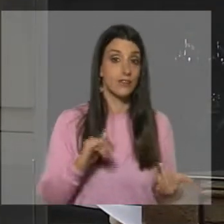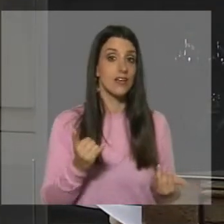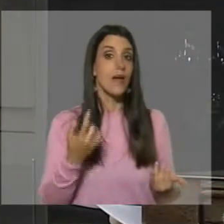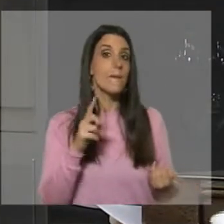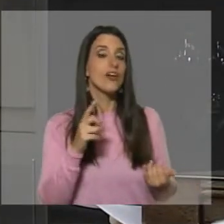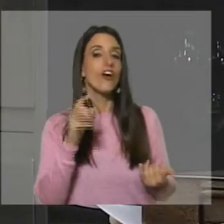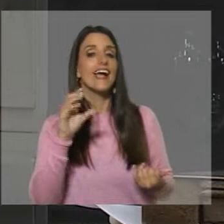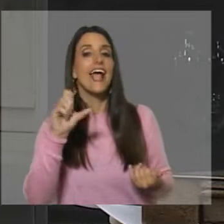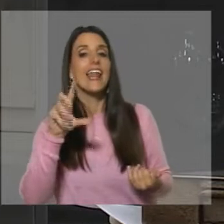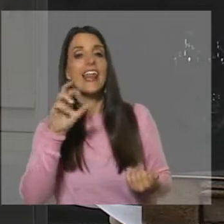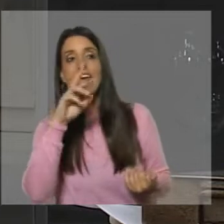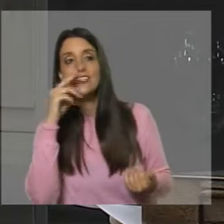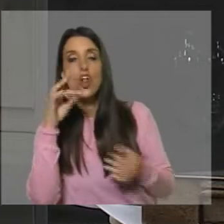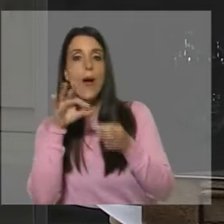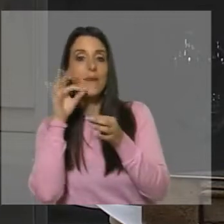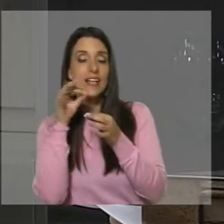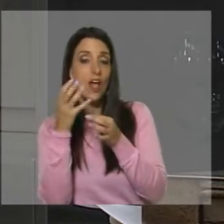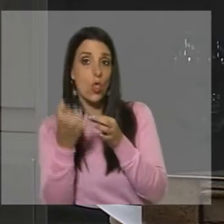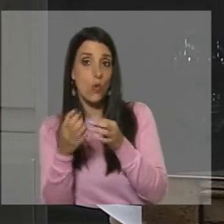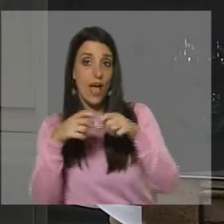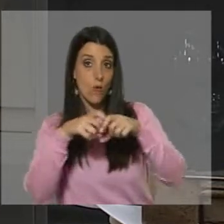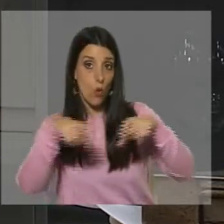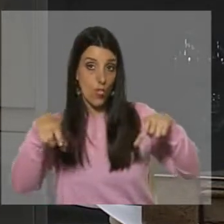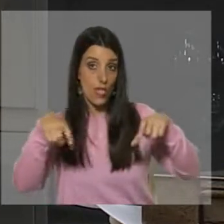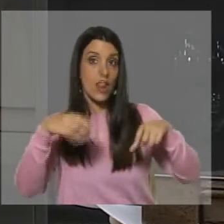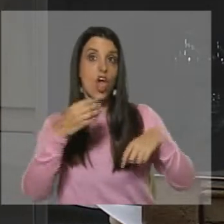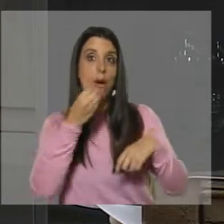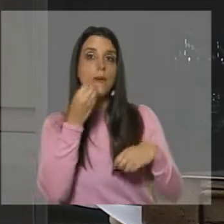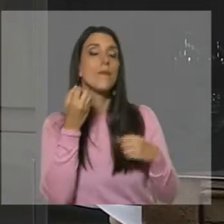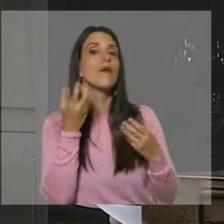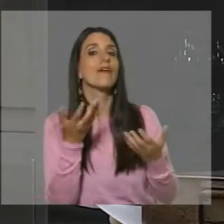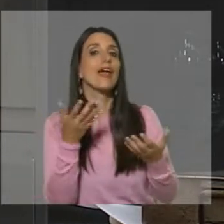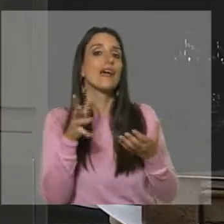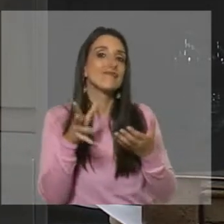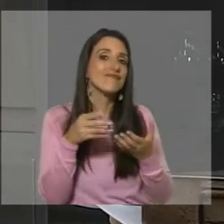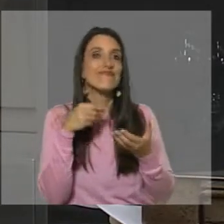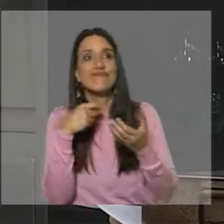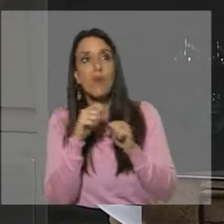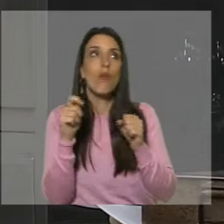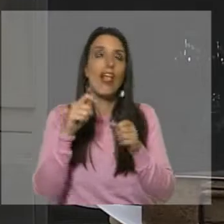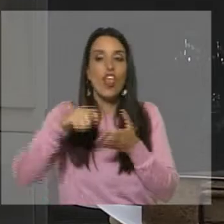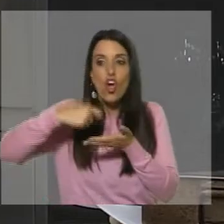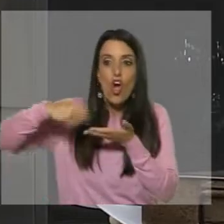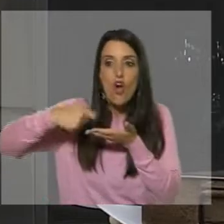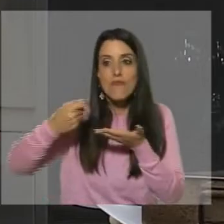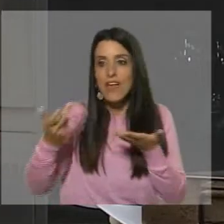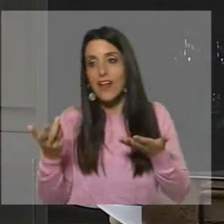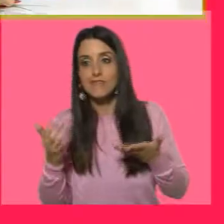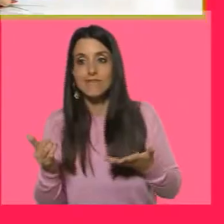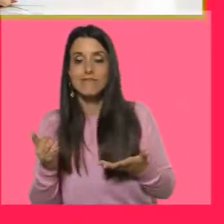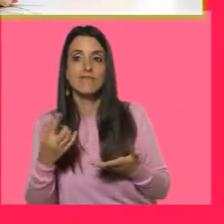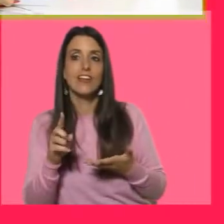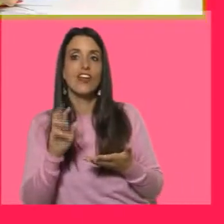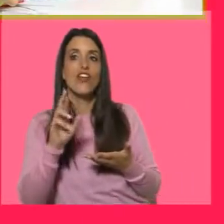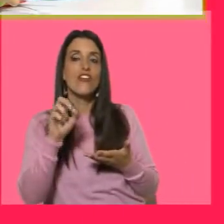la canela y las pasas de uva, de hecho, en el otro día en el budín, las comimos. Porque es como que pasa... más desapercibido. No, y aparte venían con